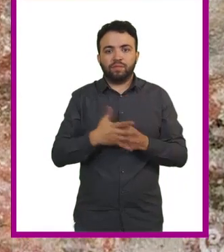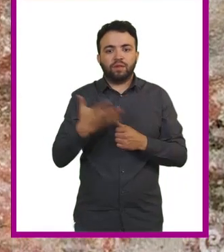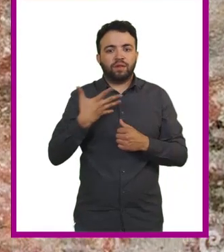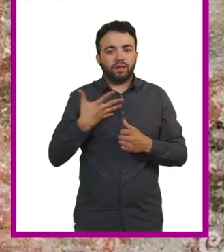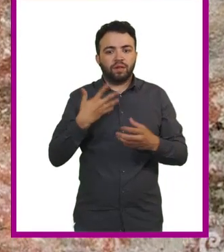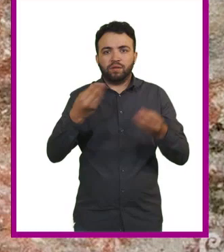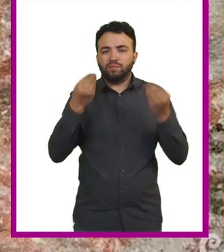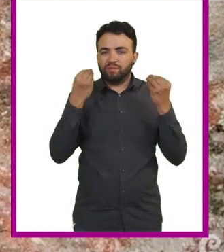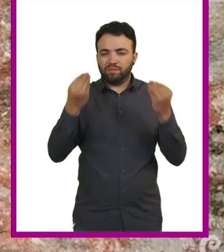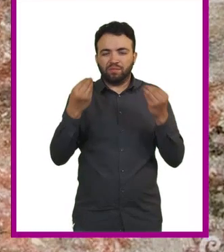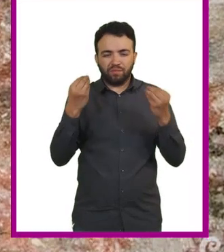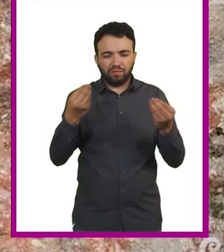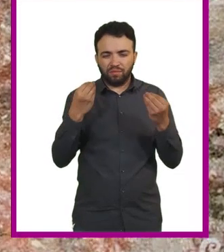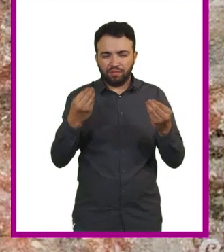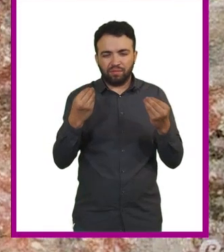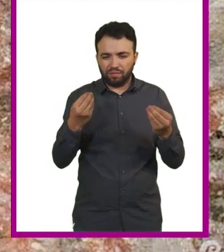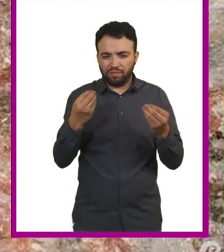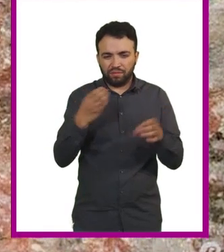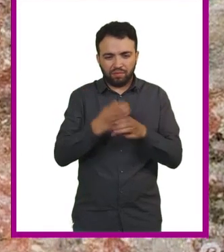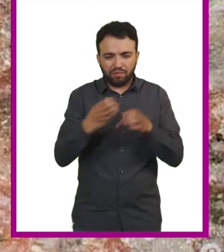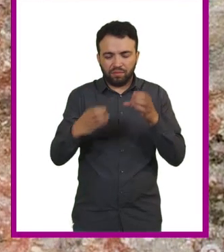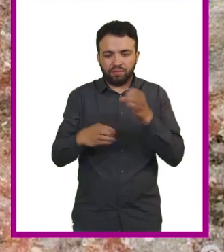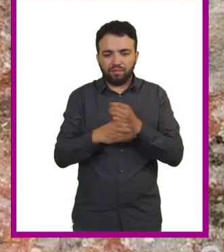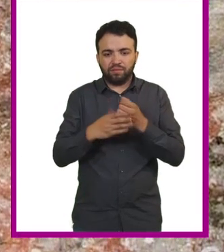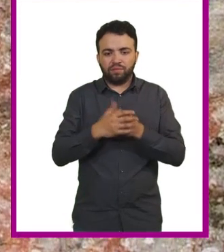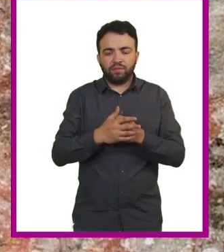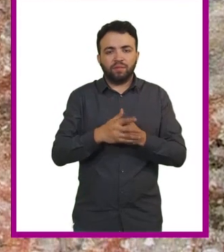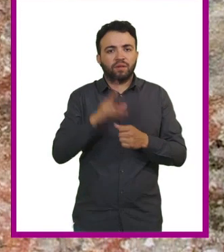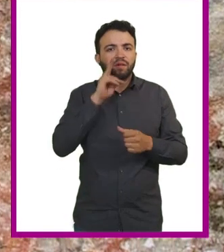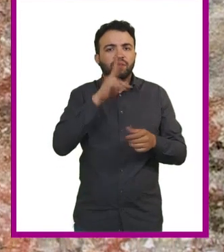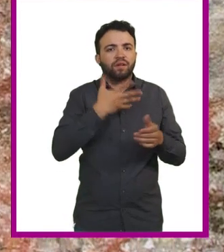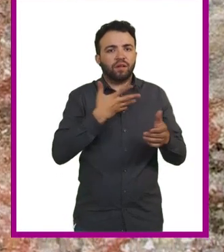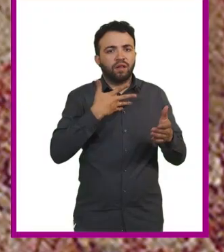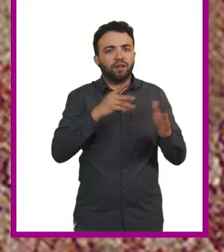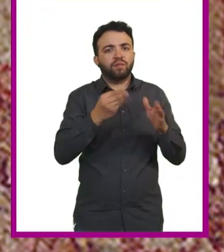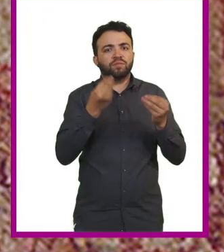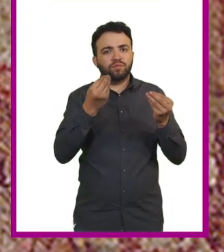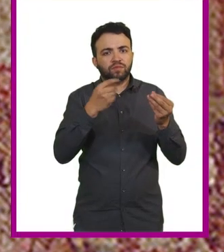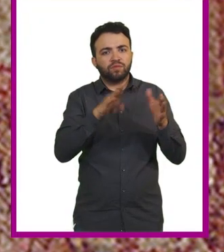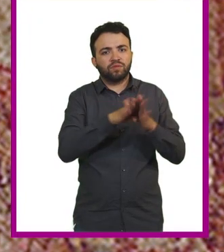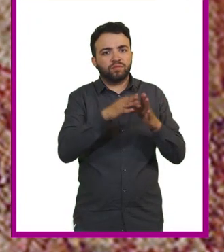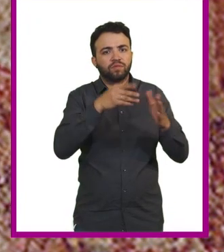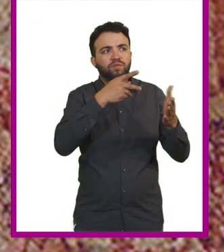donde se describe su hallazgo.